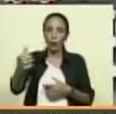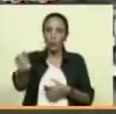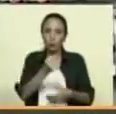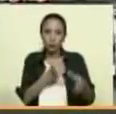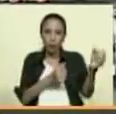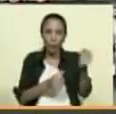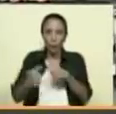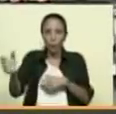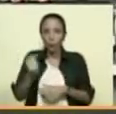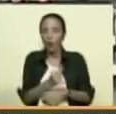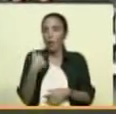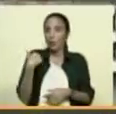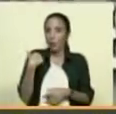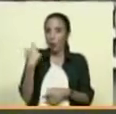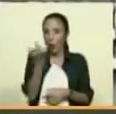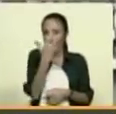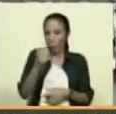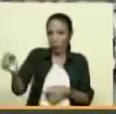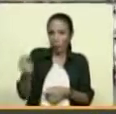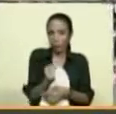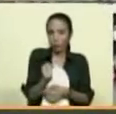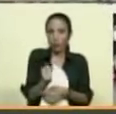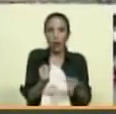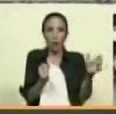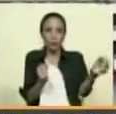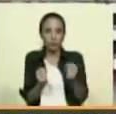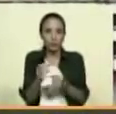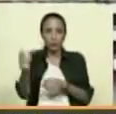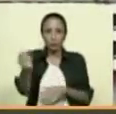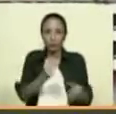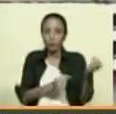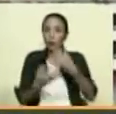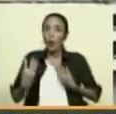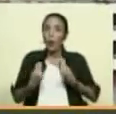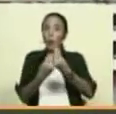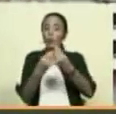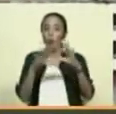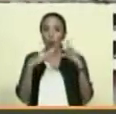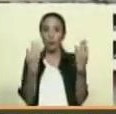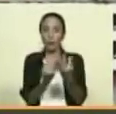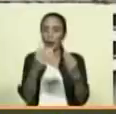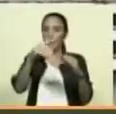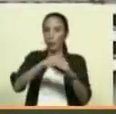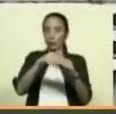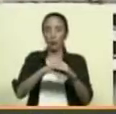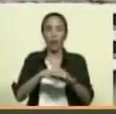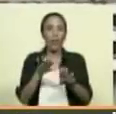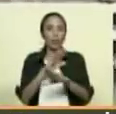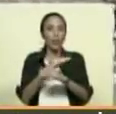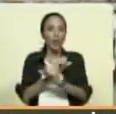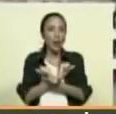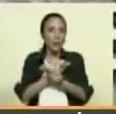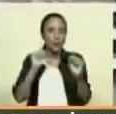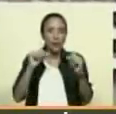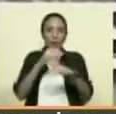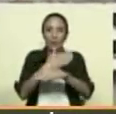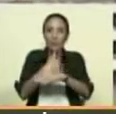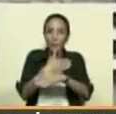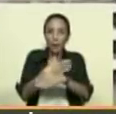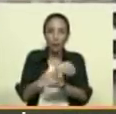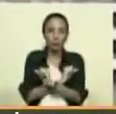Yo busco a uno y con la familia voy a votar desde temprano.